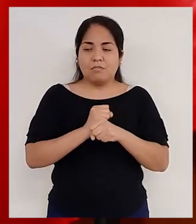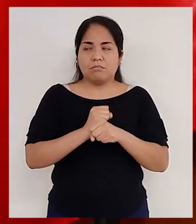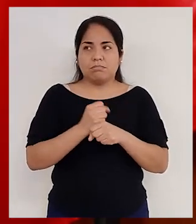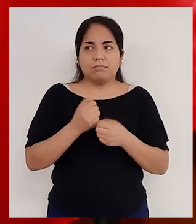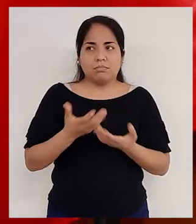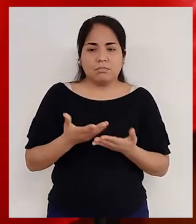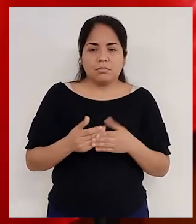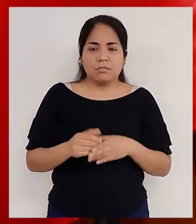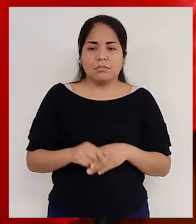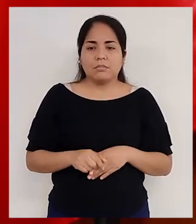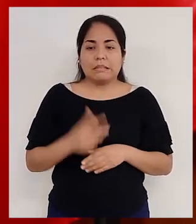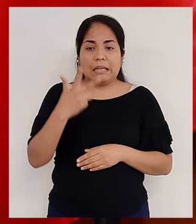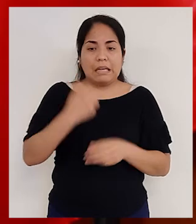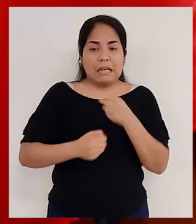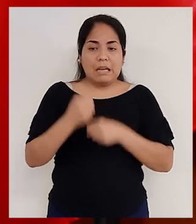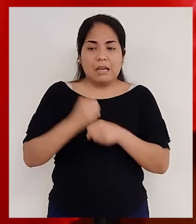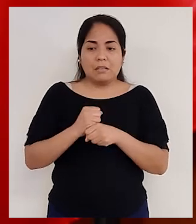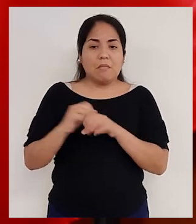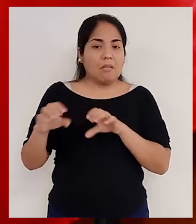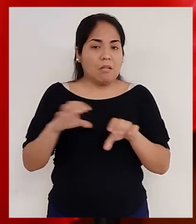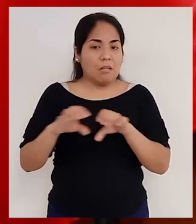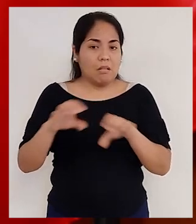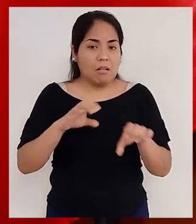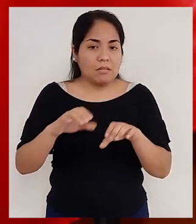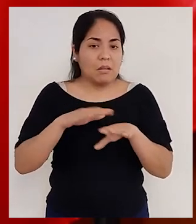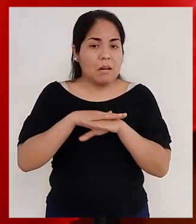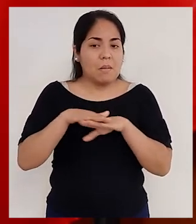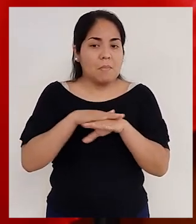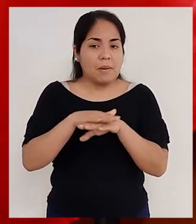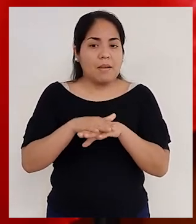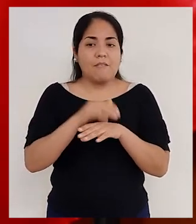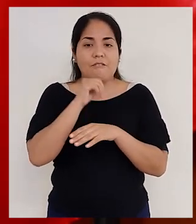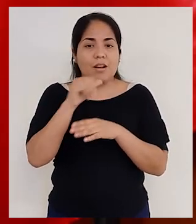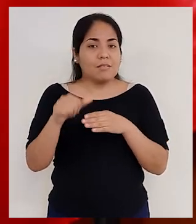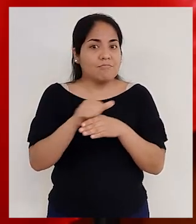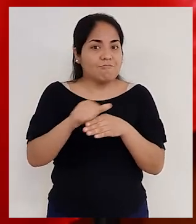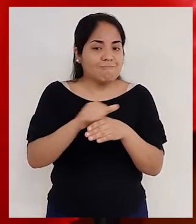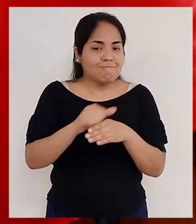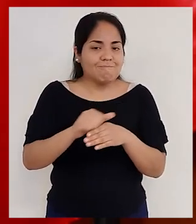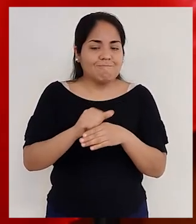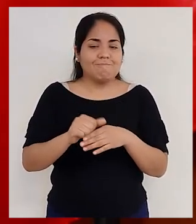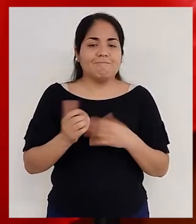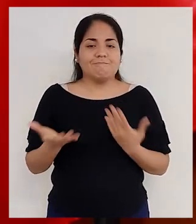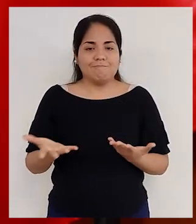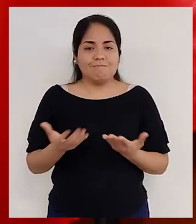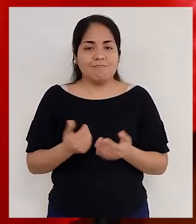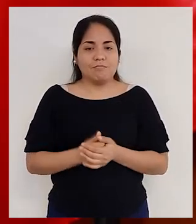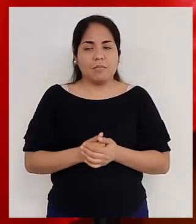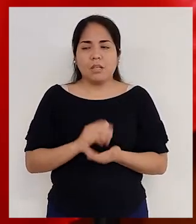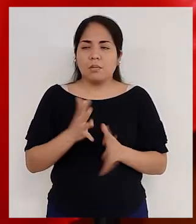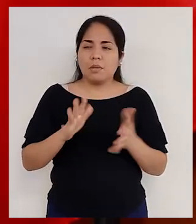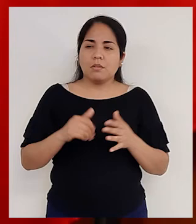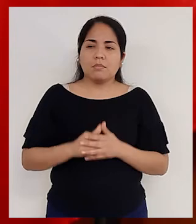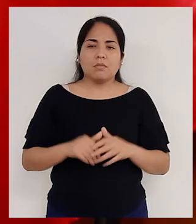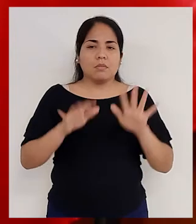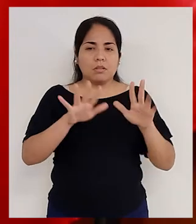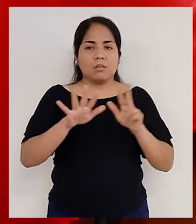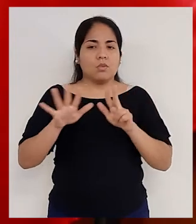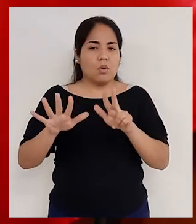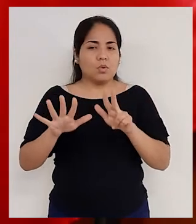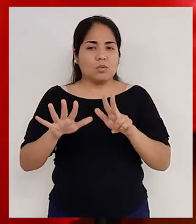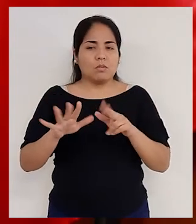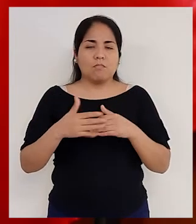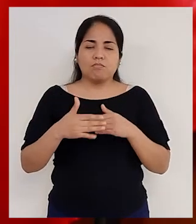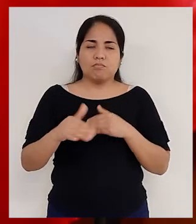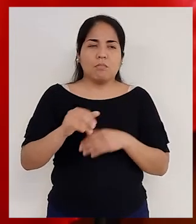plan. Hace 3 años que el plan no se ejecuta. Entonces, el plan no se ejecuta, tiene un ámbito del